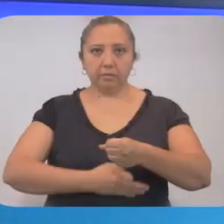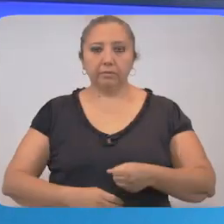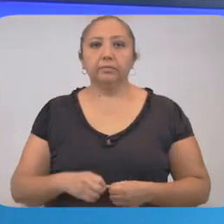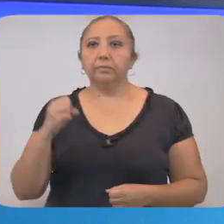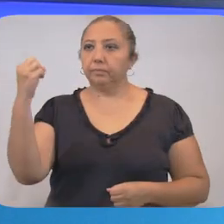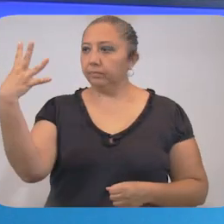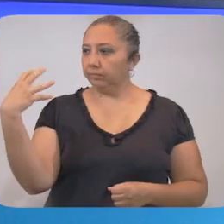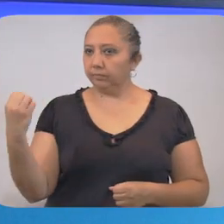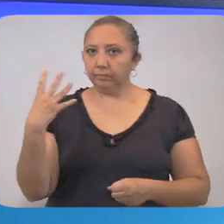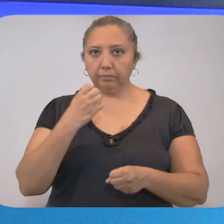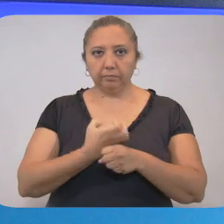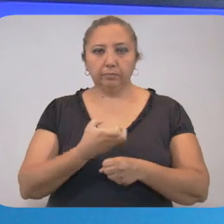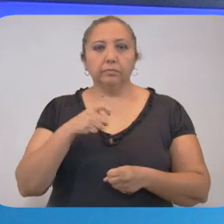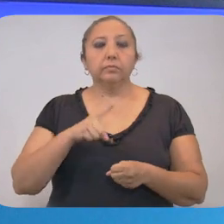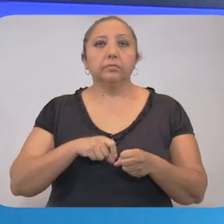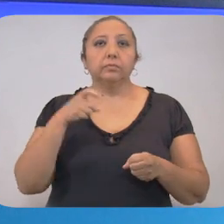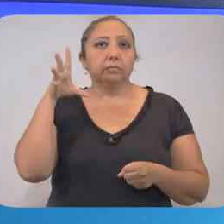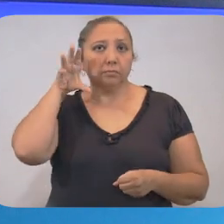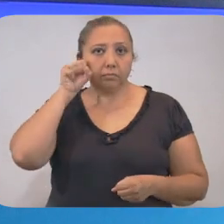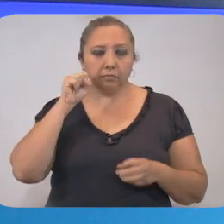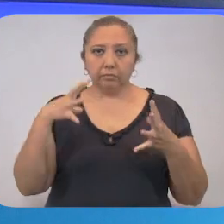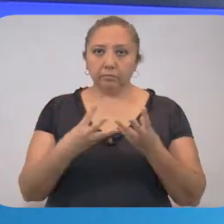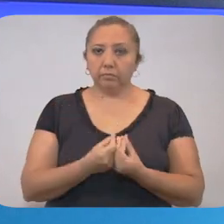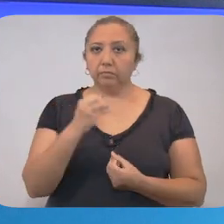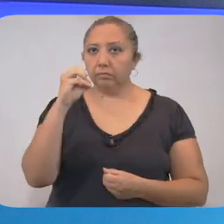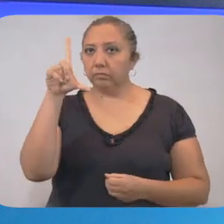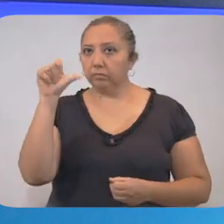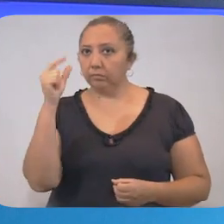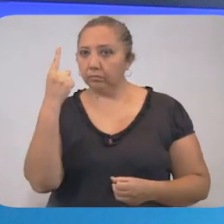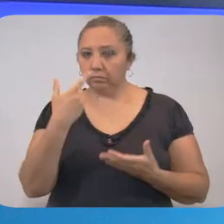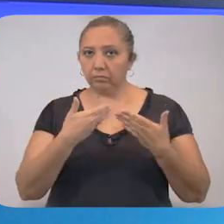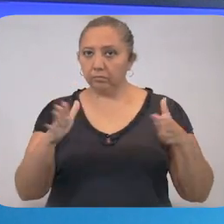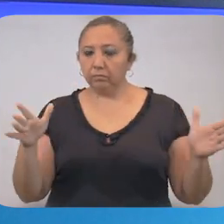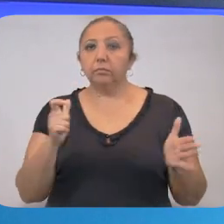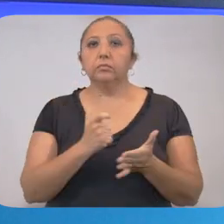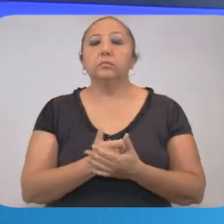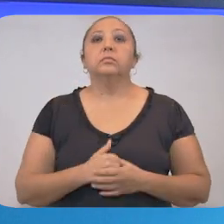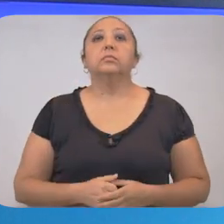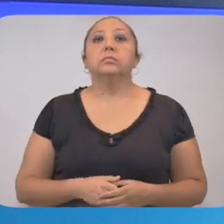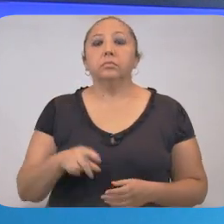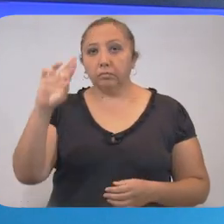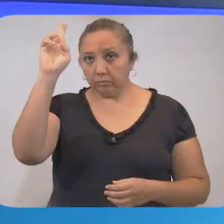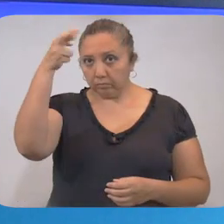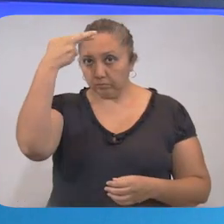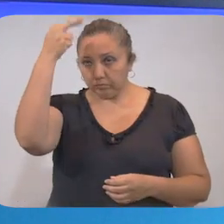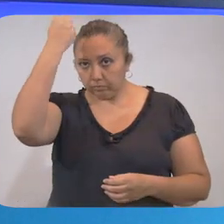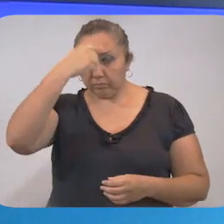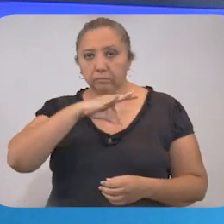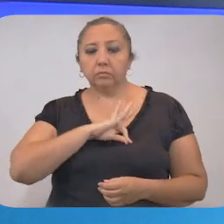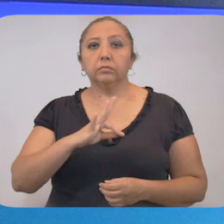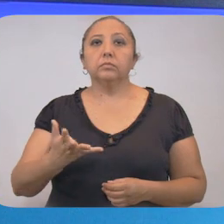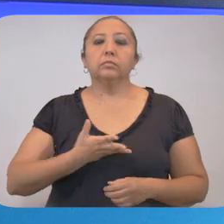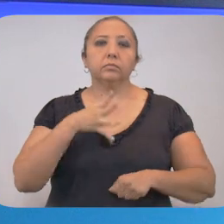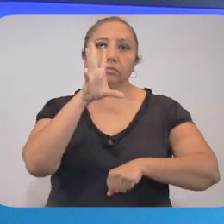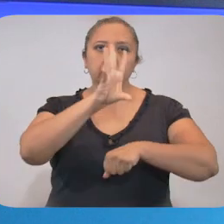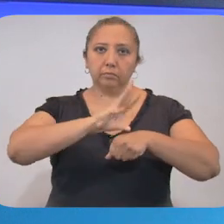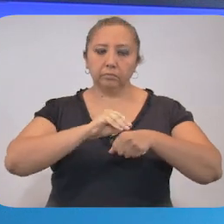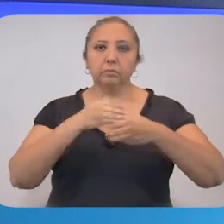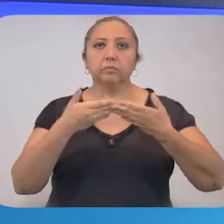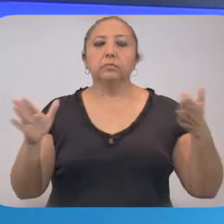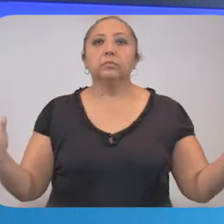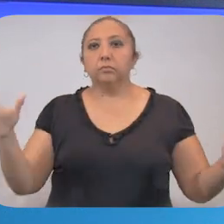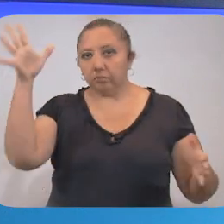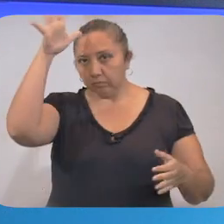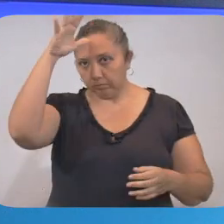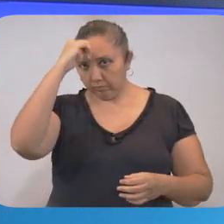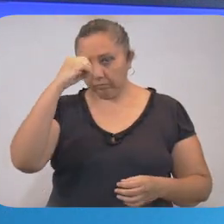El semáforo estatal está en naranja. Estamos en la ola 1 de la reapertura económica. Les recordamos que para poder contar con permiso de reapertura, de